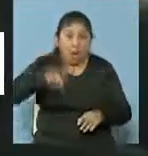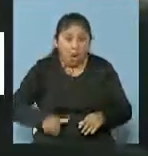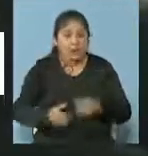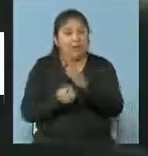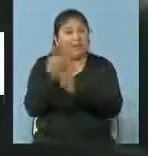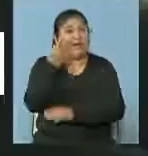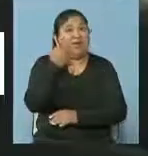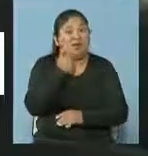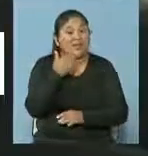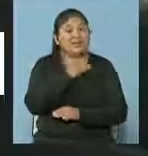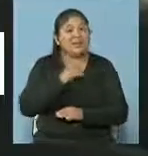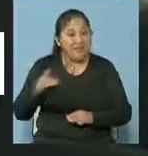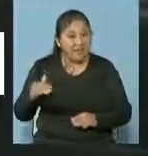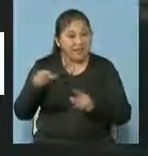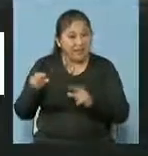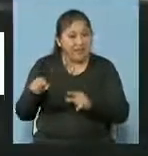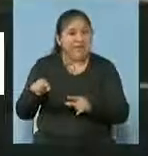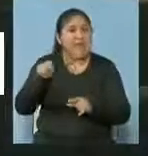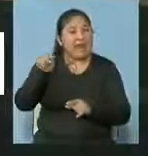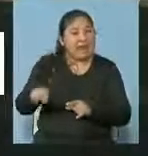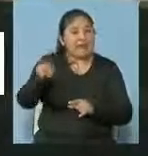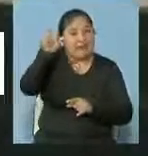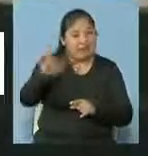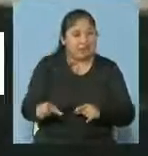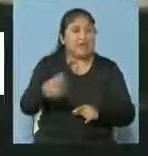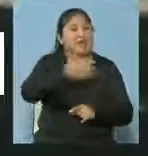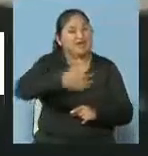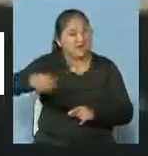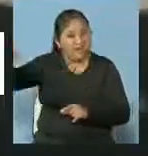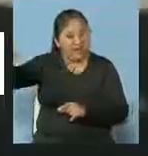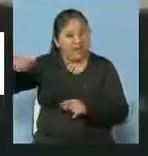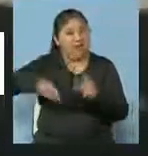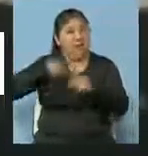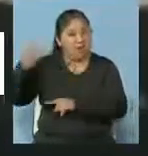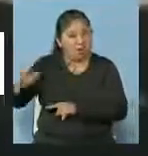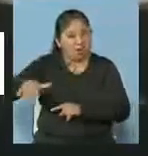la mañana ya fue retirado y fue otra vez